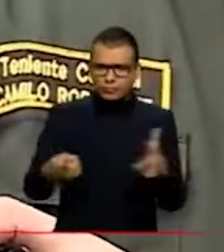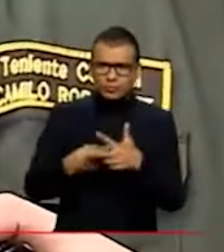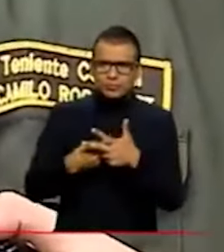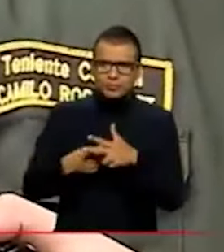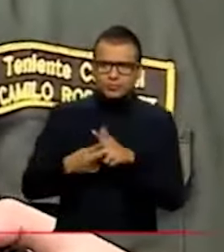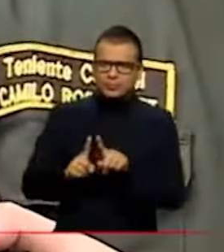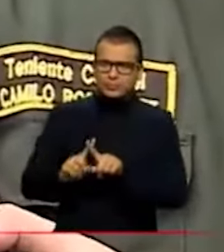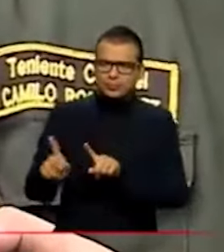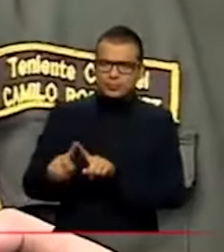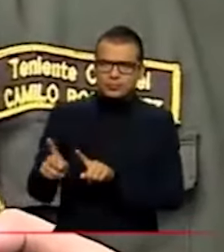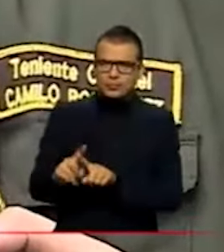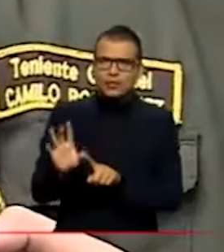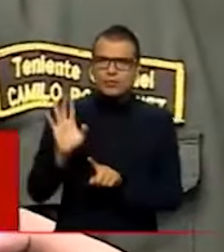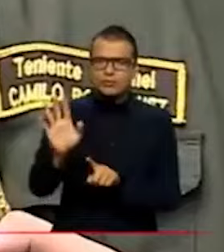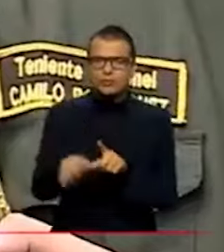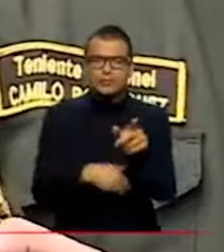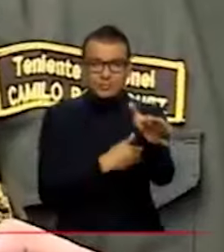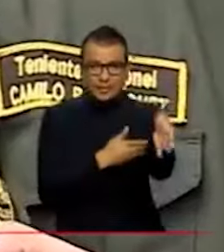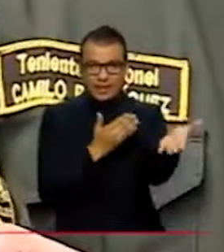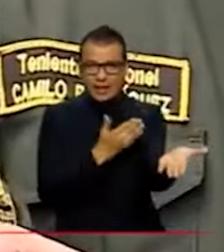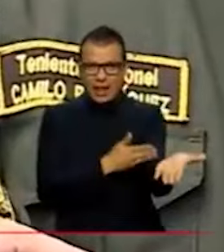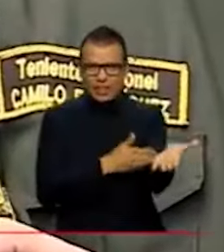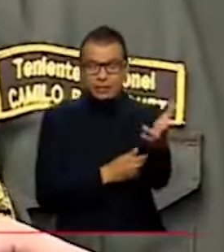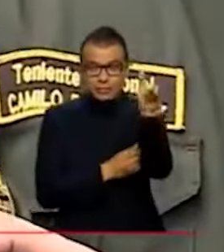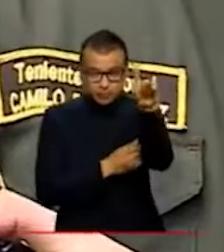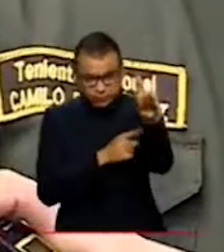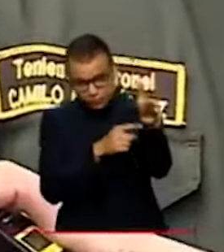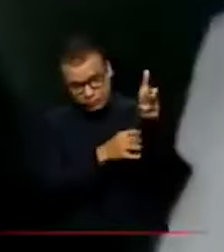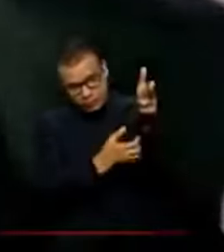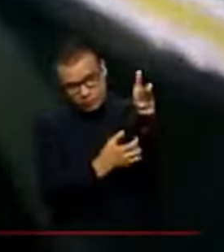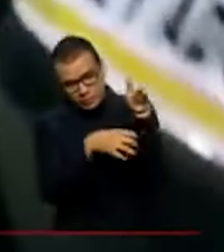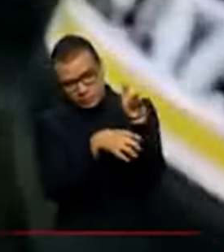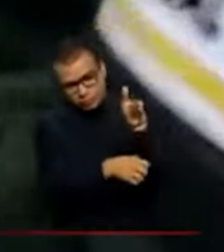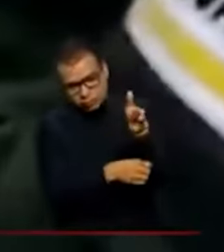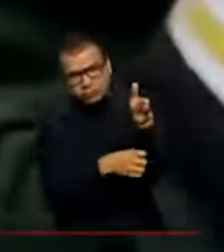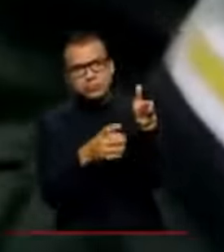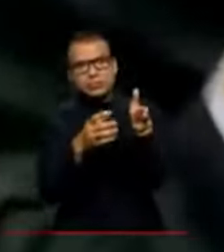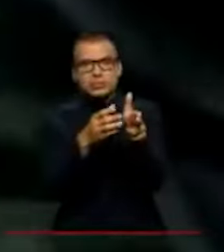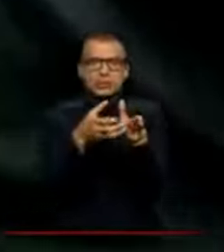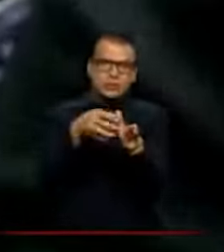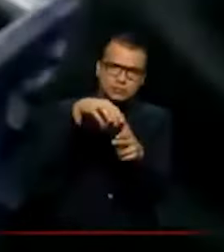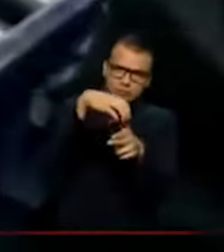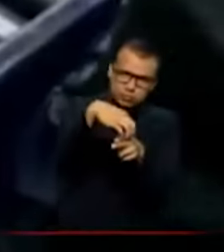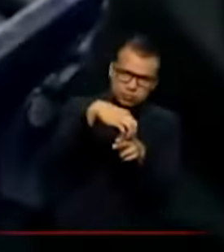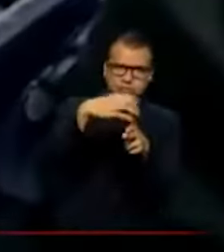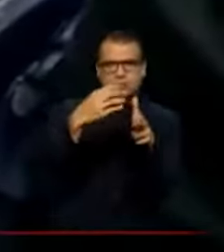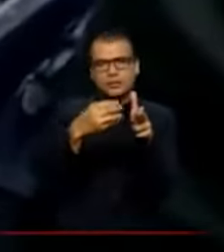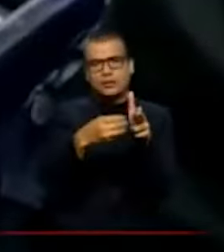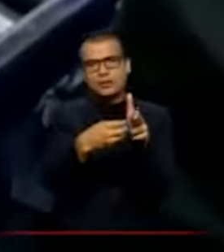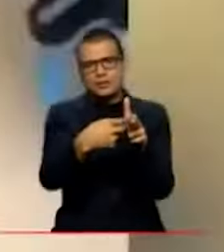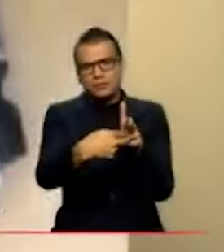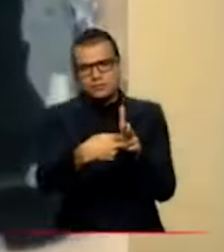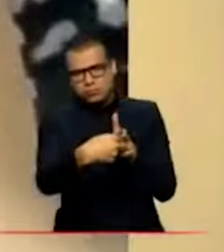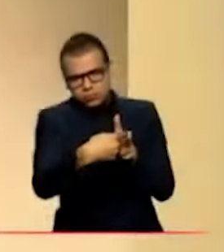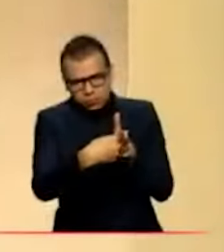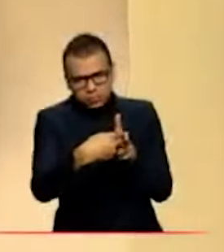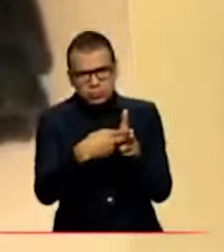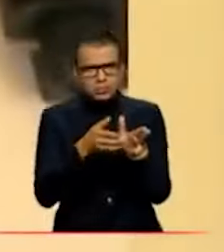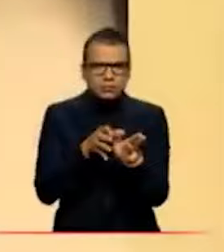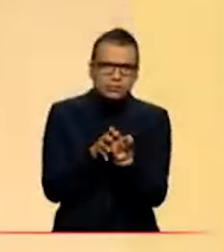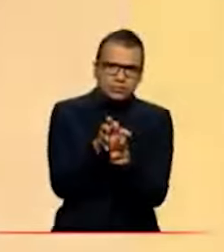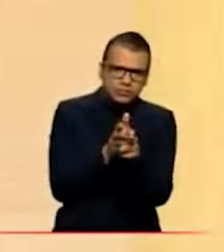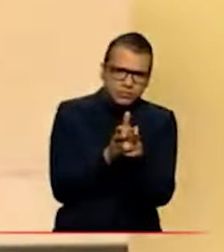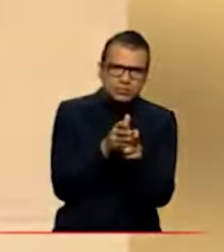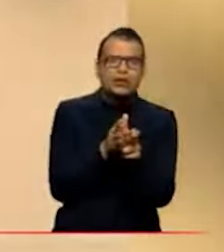mira, cañones, en fin, todos estos elementos que hacen que se pueden armar un fusil, que se pueden armar otros elementos bélicos. Con